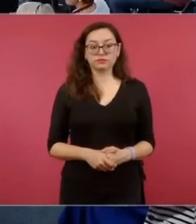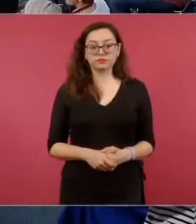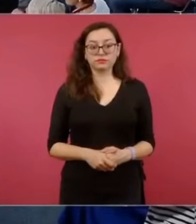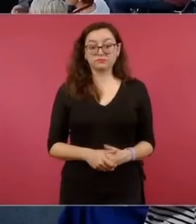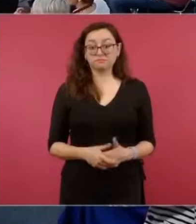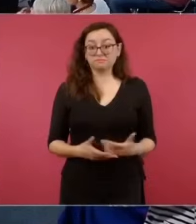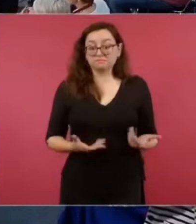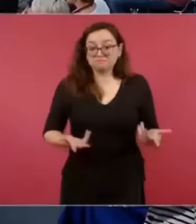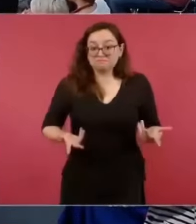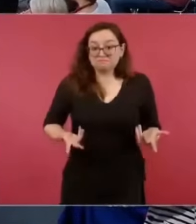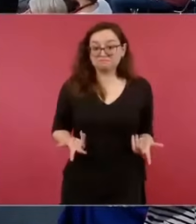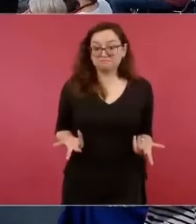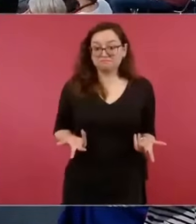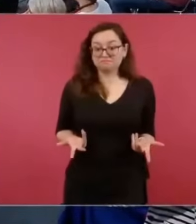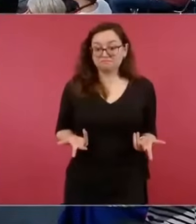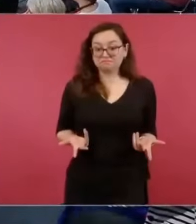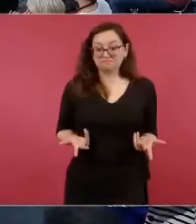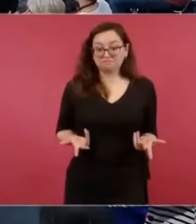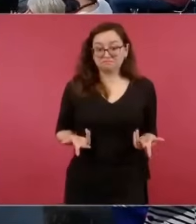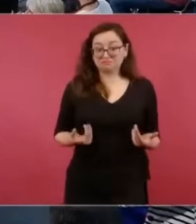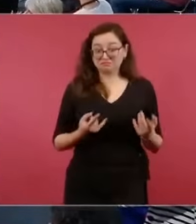Y es una historia, otra novela.